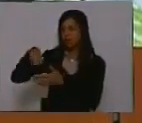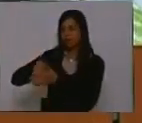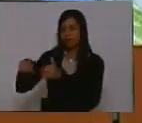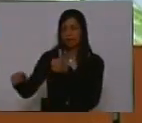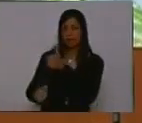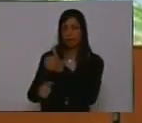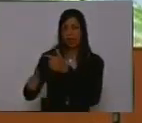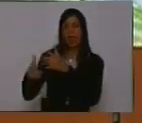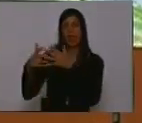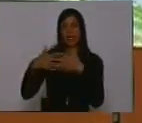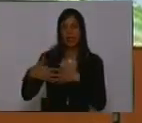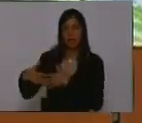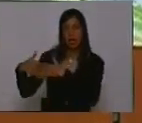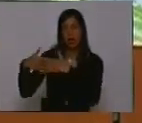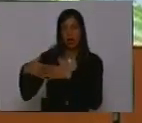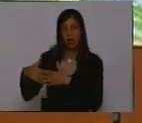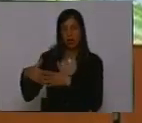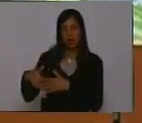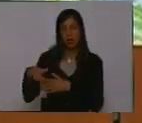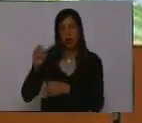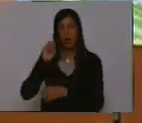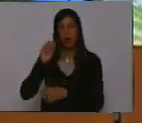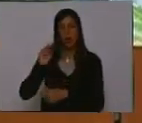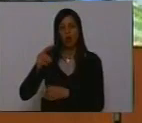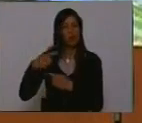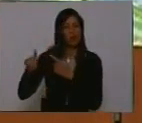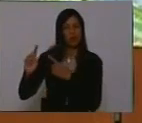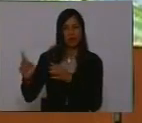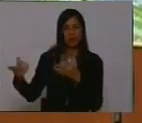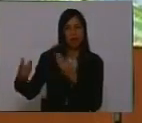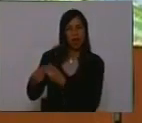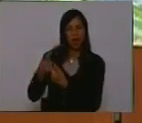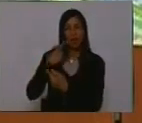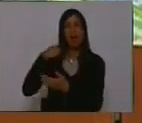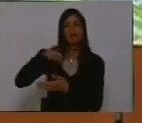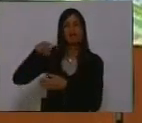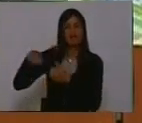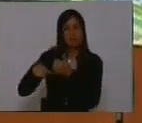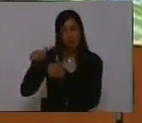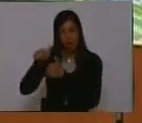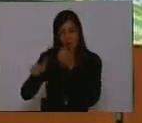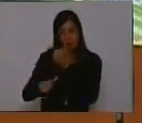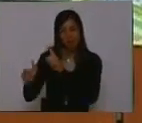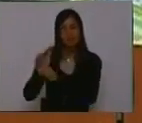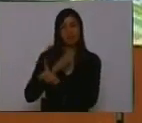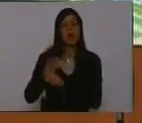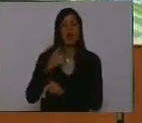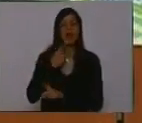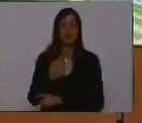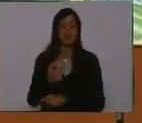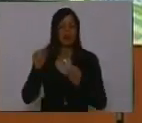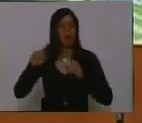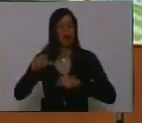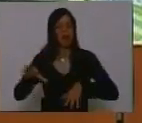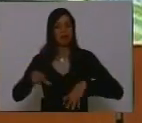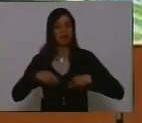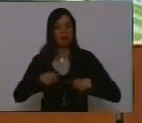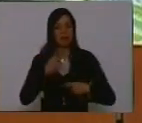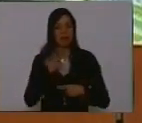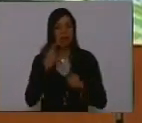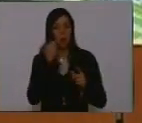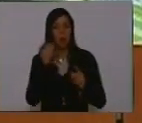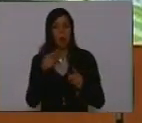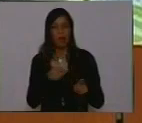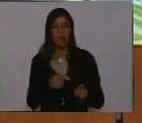le dice a Oscarí: tírese en el piso, arrástrese, y ellos los hacen ahí. así como le dijo Luis Almagro, el desgraciado